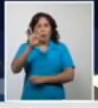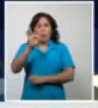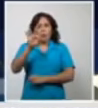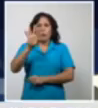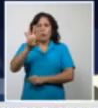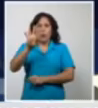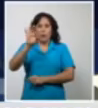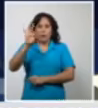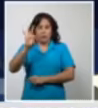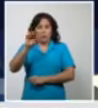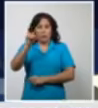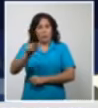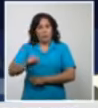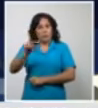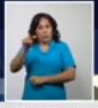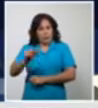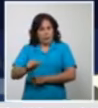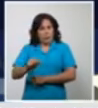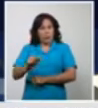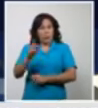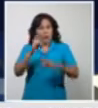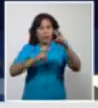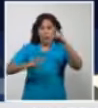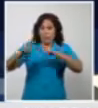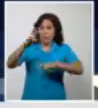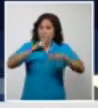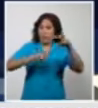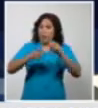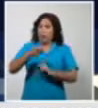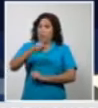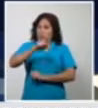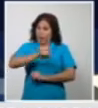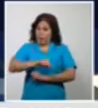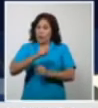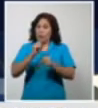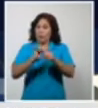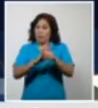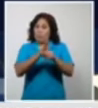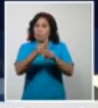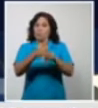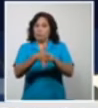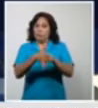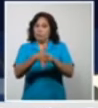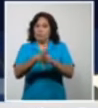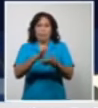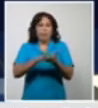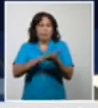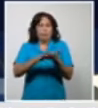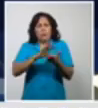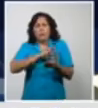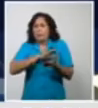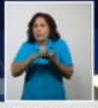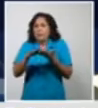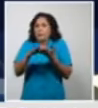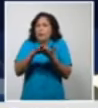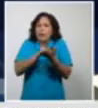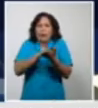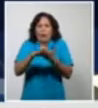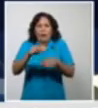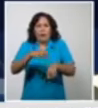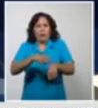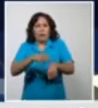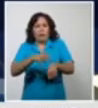848 personas que fueron diagnosticados con la COVID-19 no presentaban síntomas en el momento